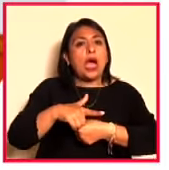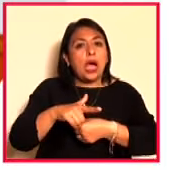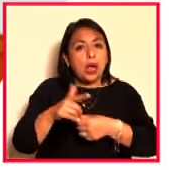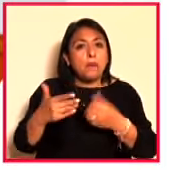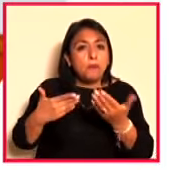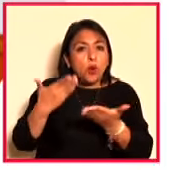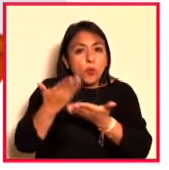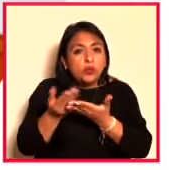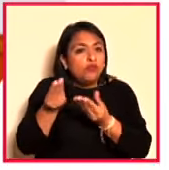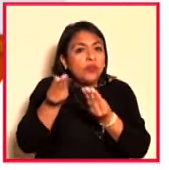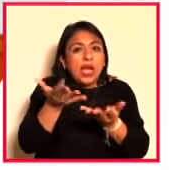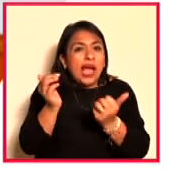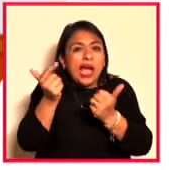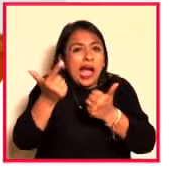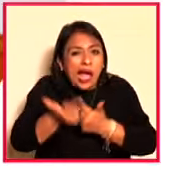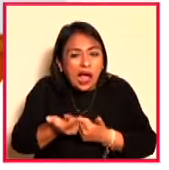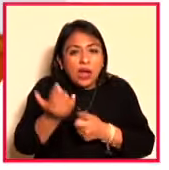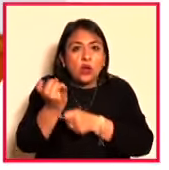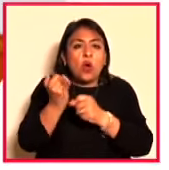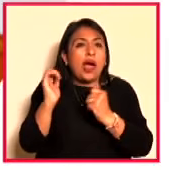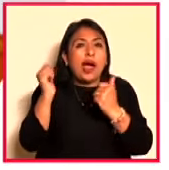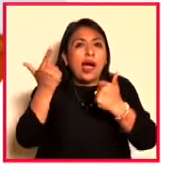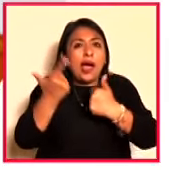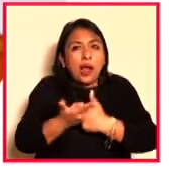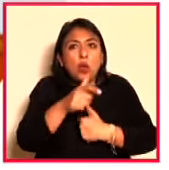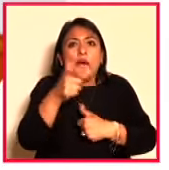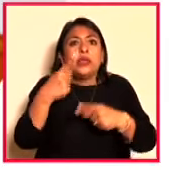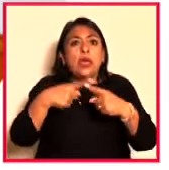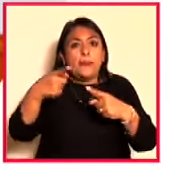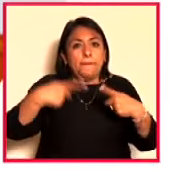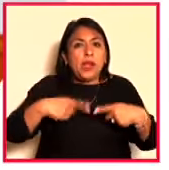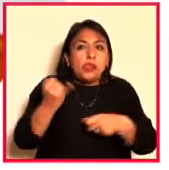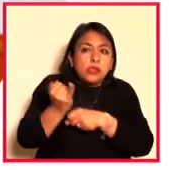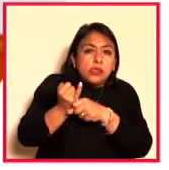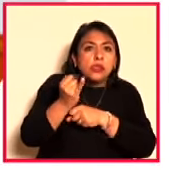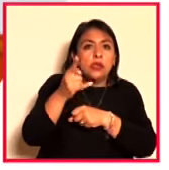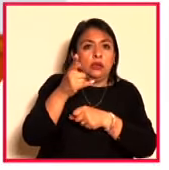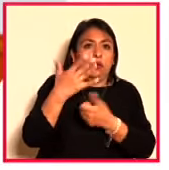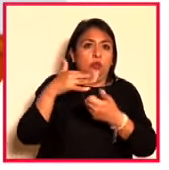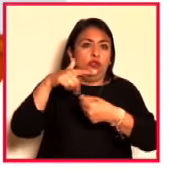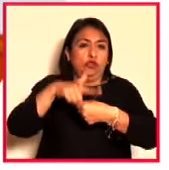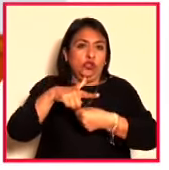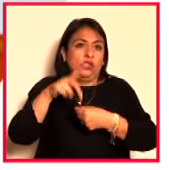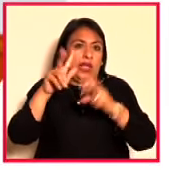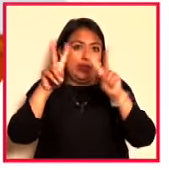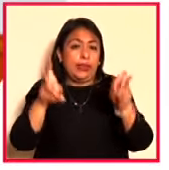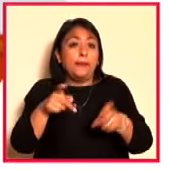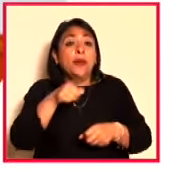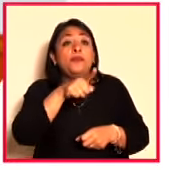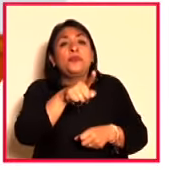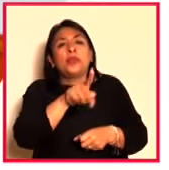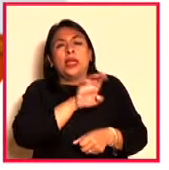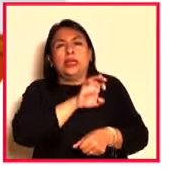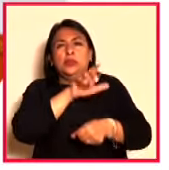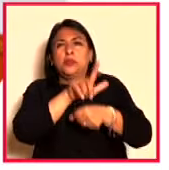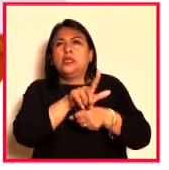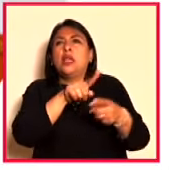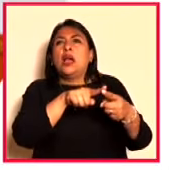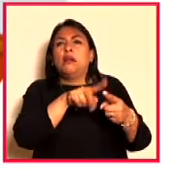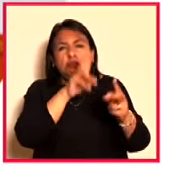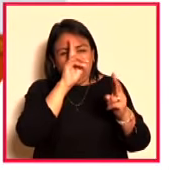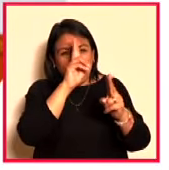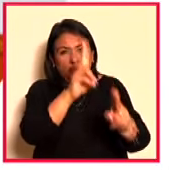en algo, cuestione en algo al espectador a nivel social. De manera especial, se le rendirá un